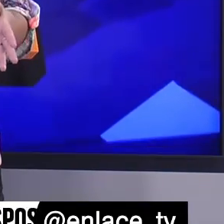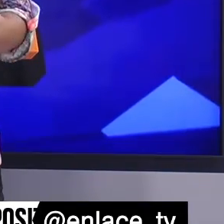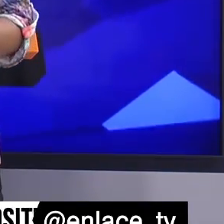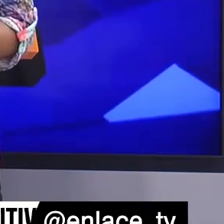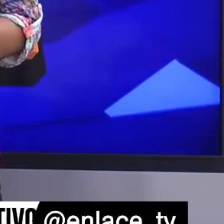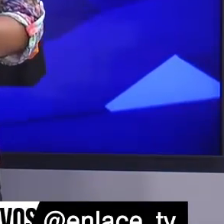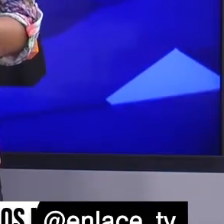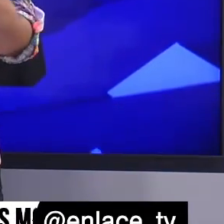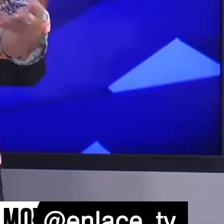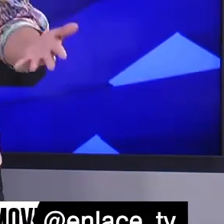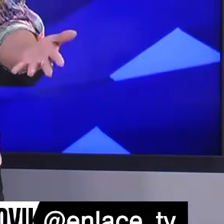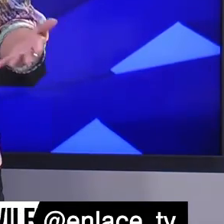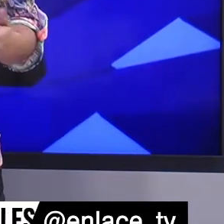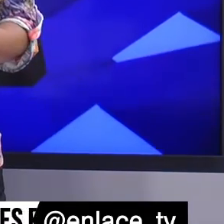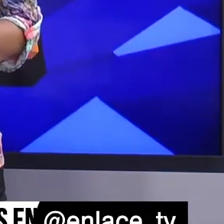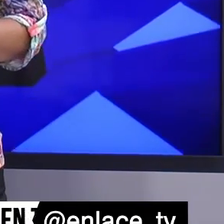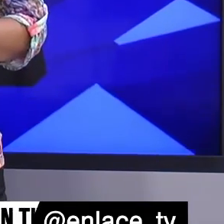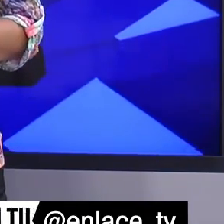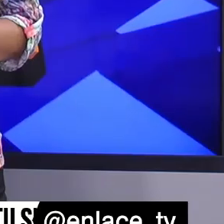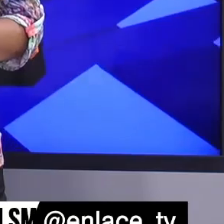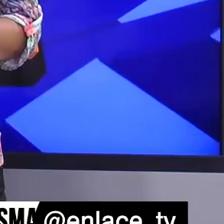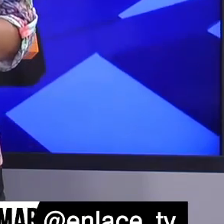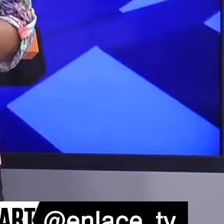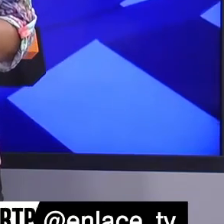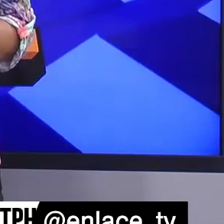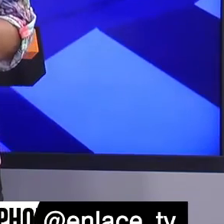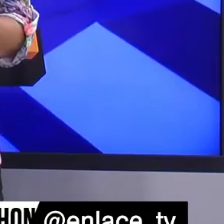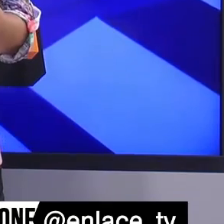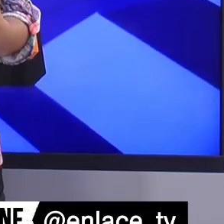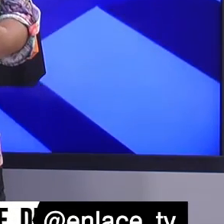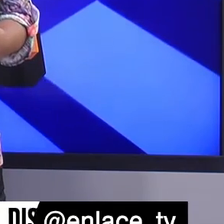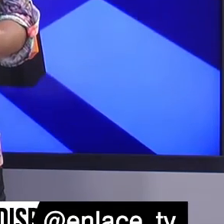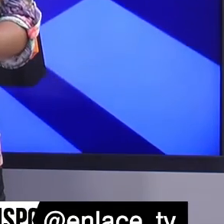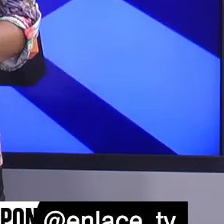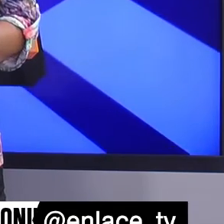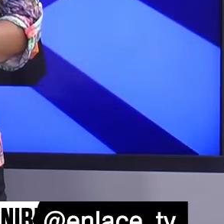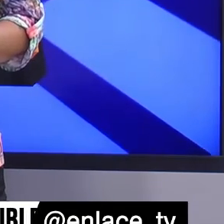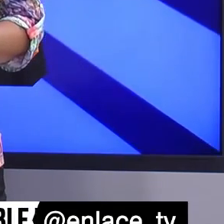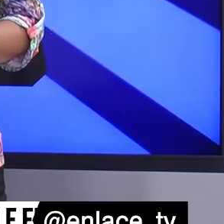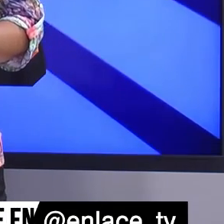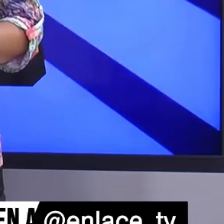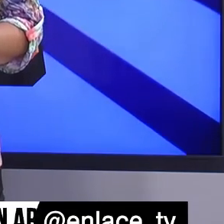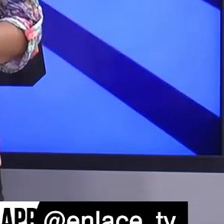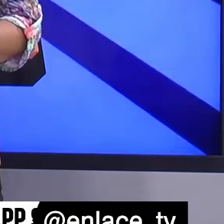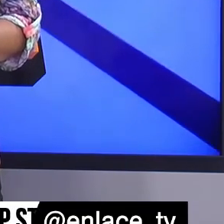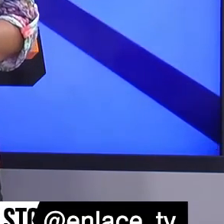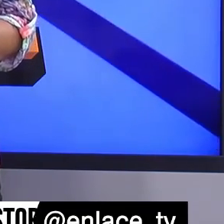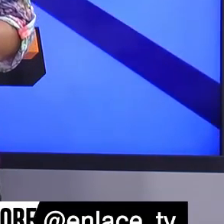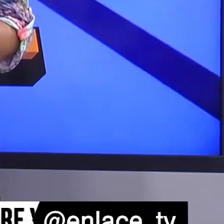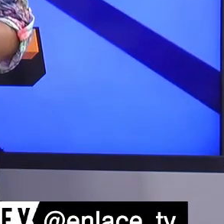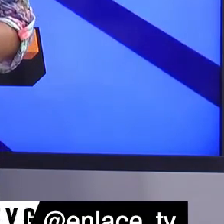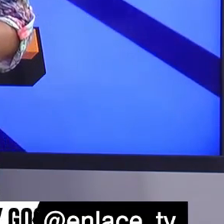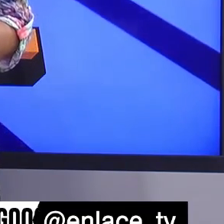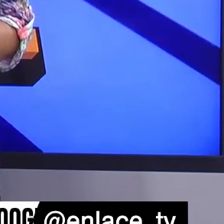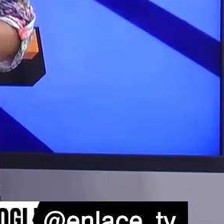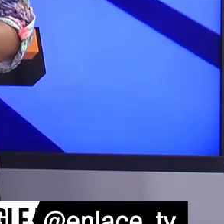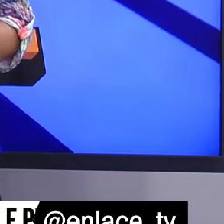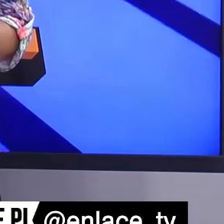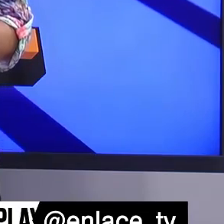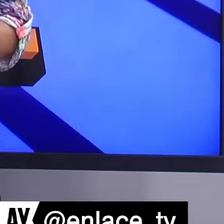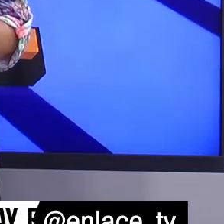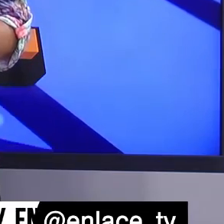de residuos. En otras noticias, la Secretaría de Infraestructura muestra su compromiso frente a la situación registrada en los últimos días en